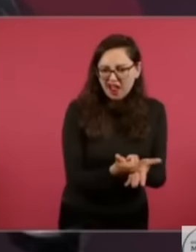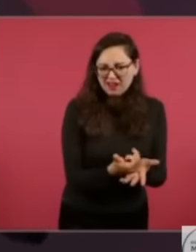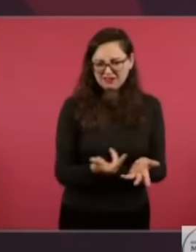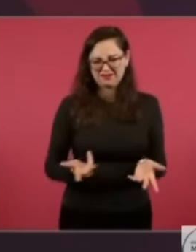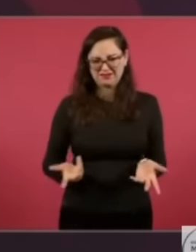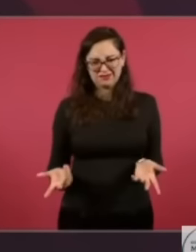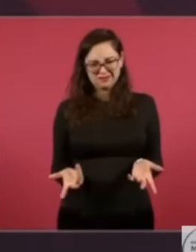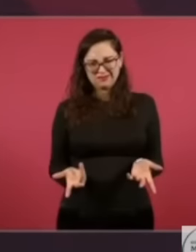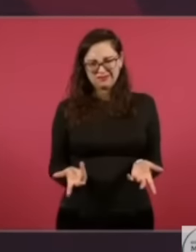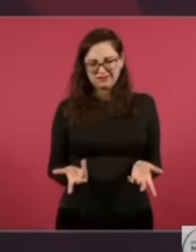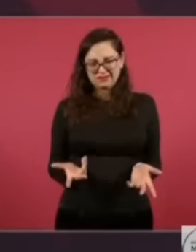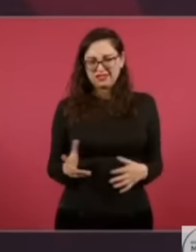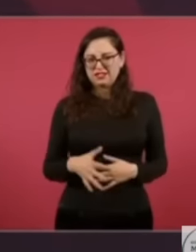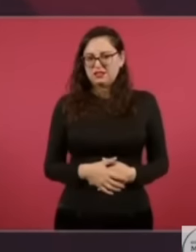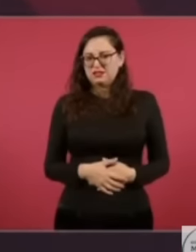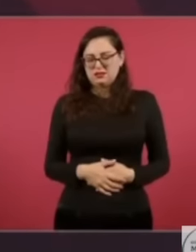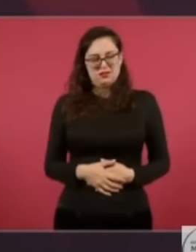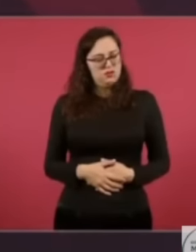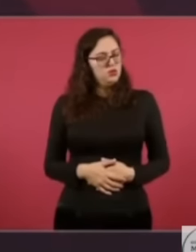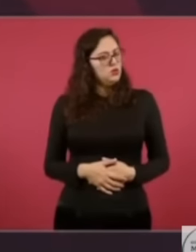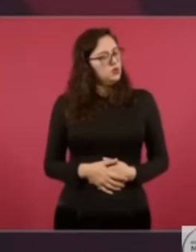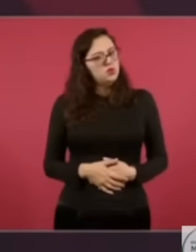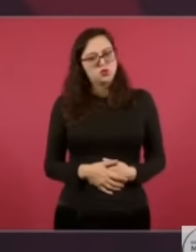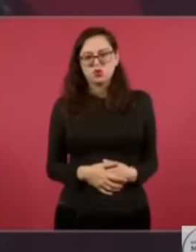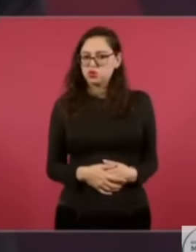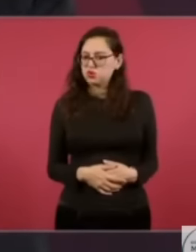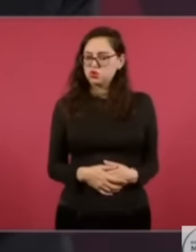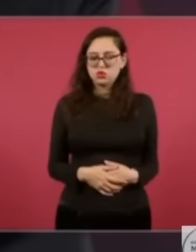hay que seguir limpiando, aunque